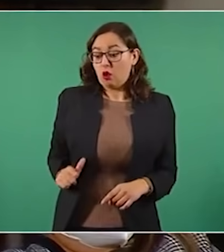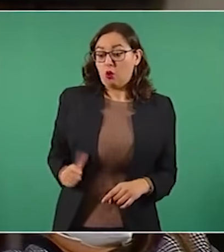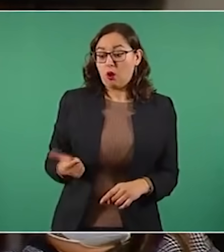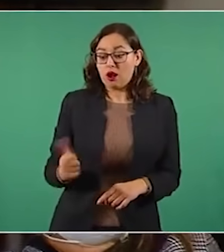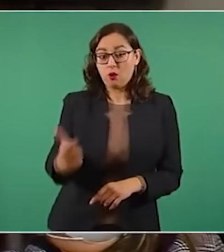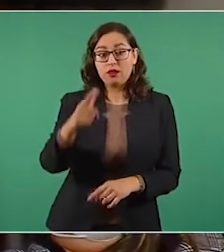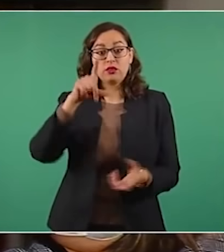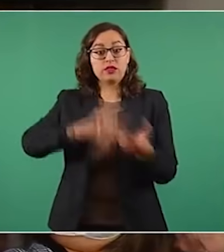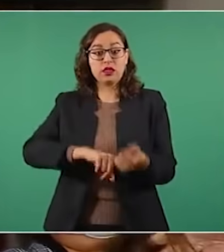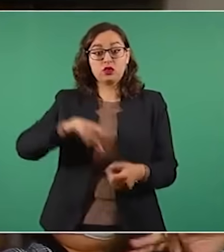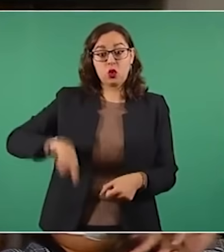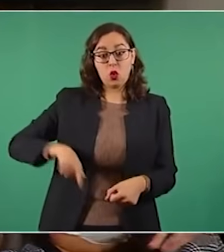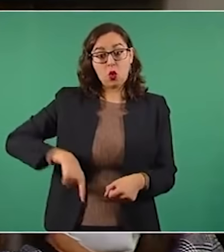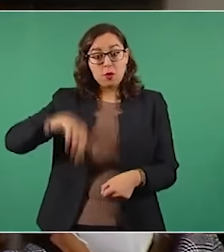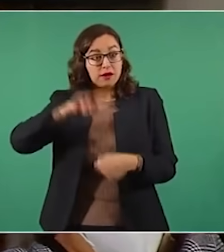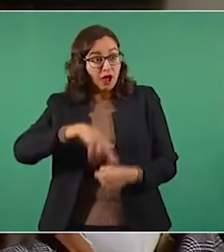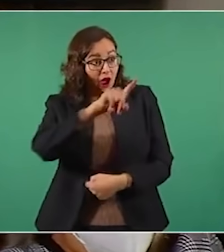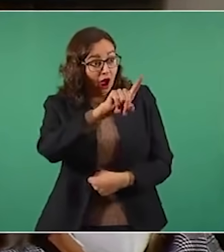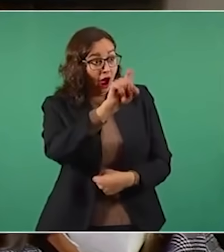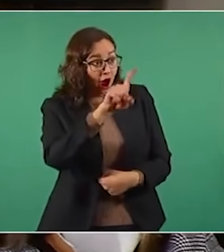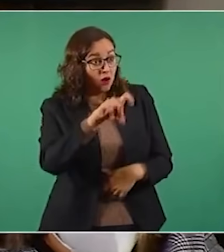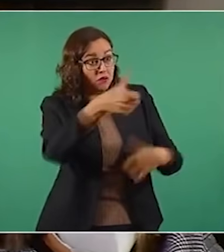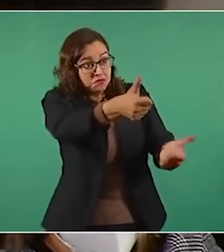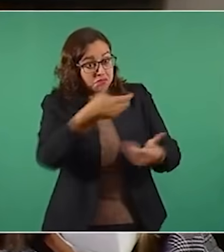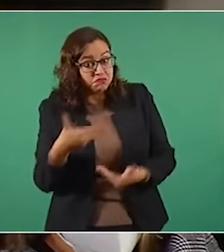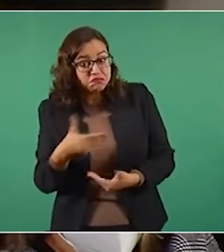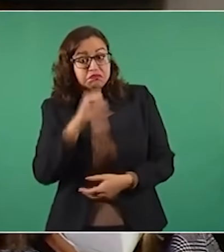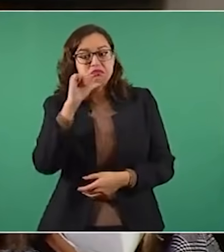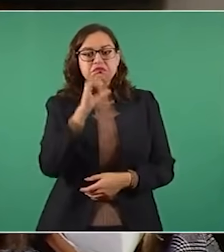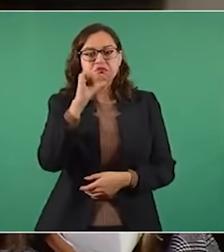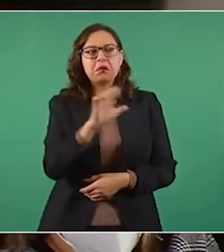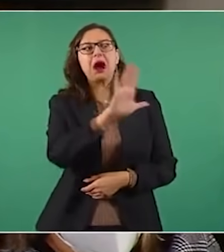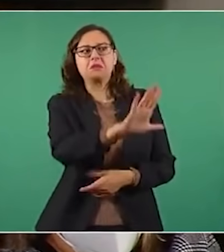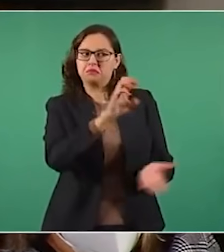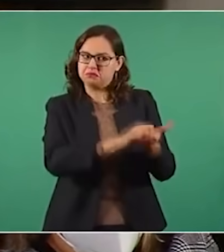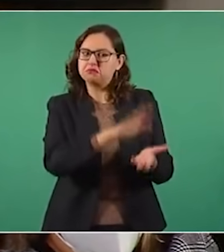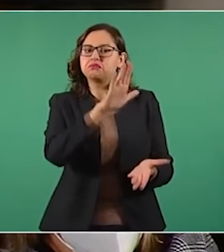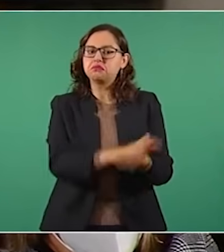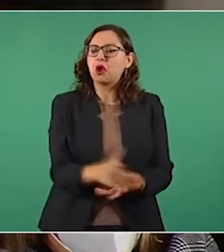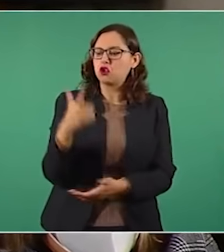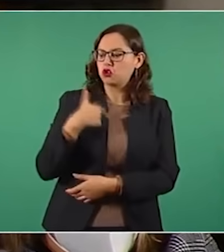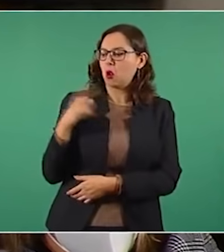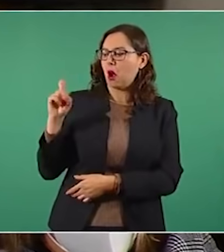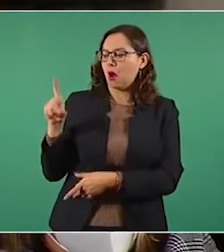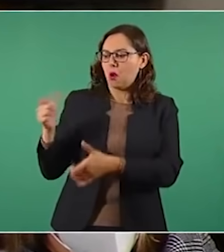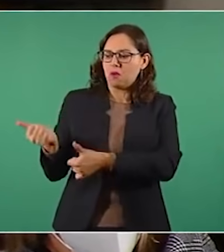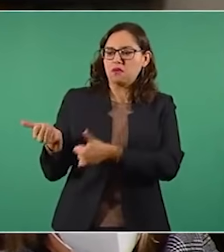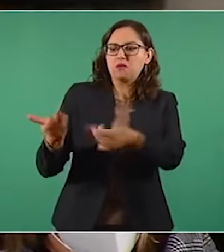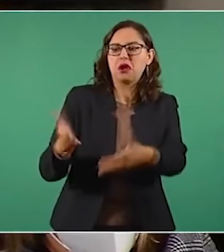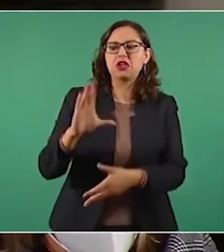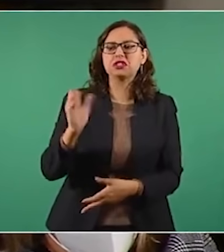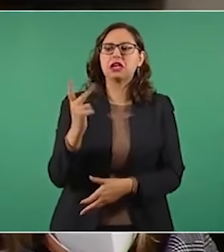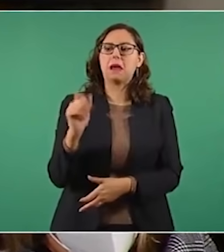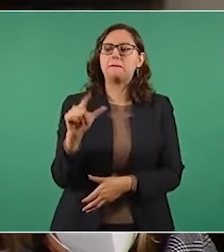León, Guanajuato, no tiene acceso al agua de esta presa, él dejaría de abastecer con el agua de la presa El Solís al lago de Chapala,